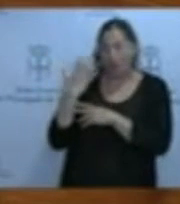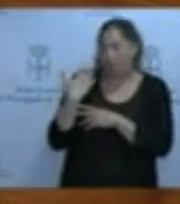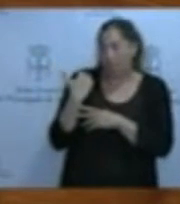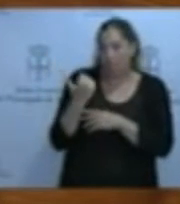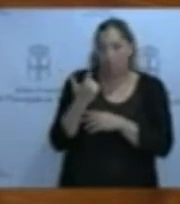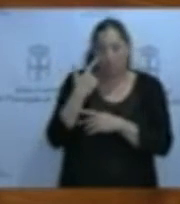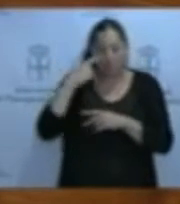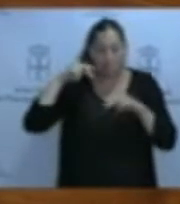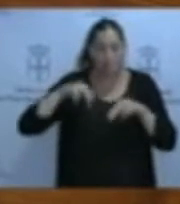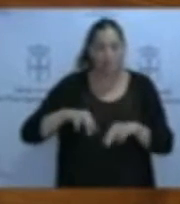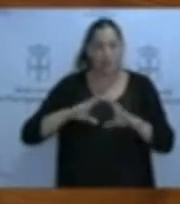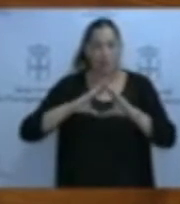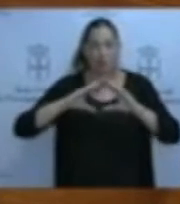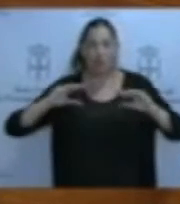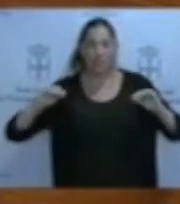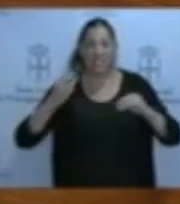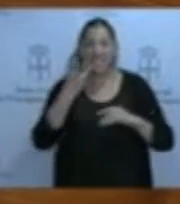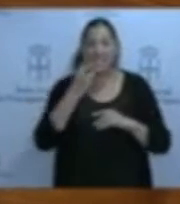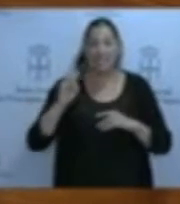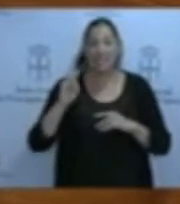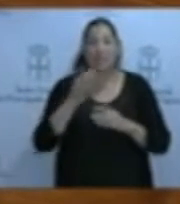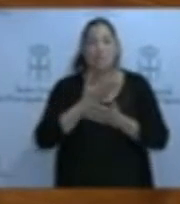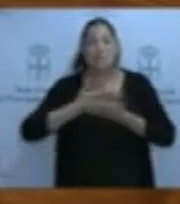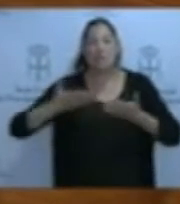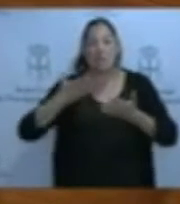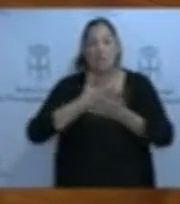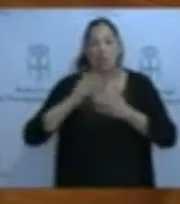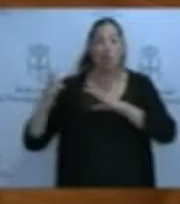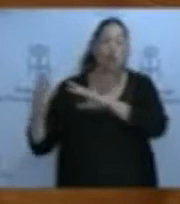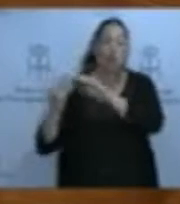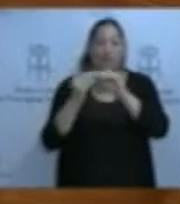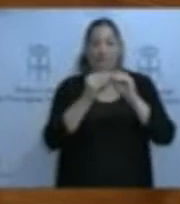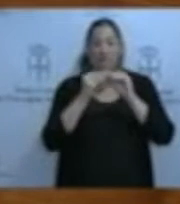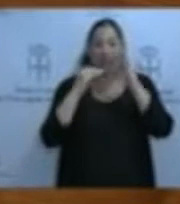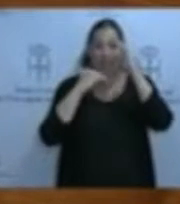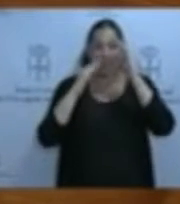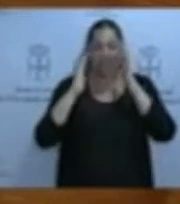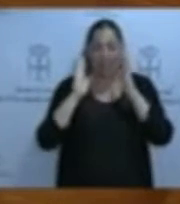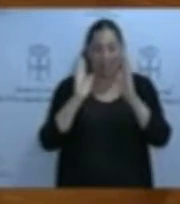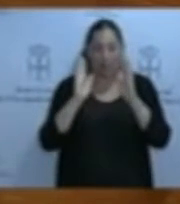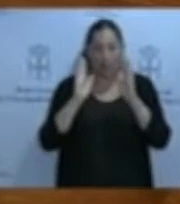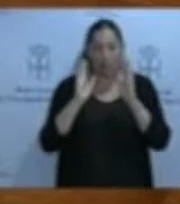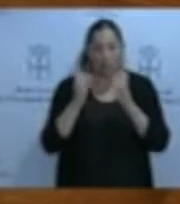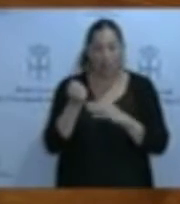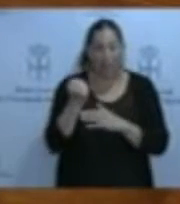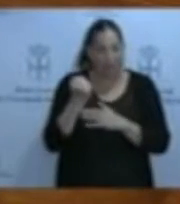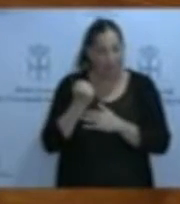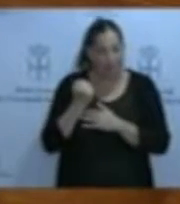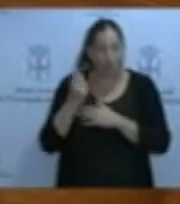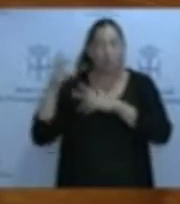que ahorra 30 millones unificando la atención farmacéutica en residencias, o el País Vasco, que también lo ha hecho,